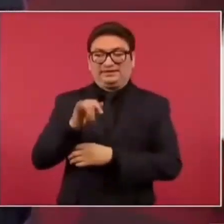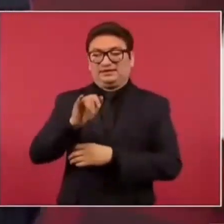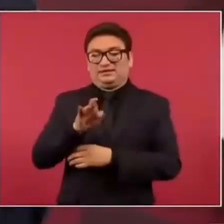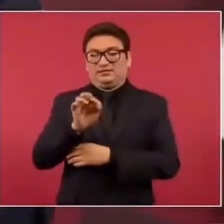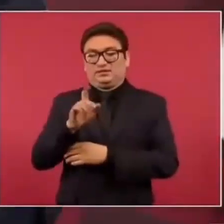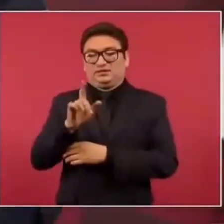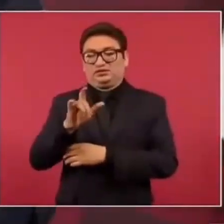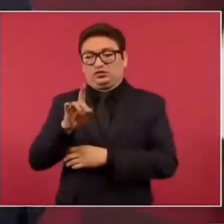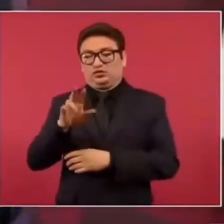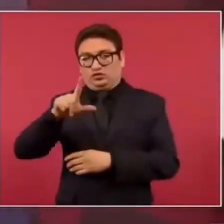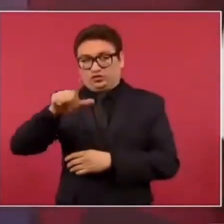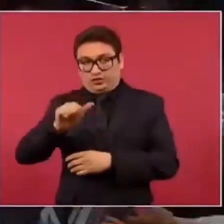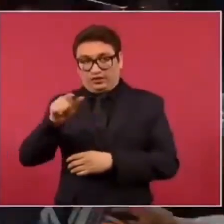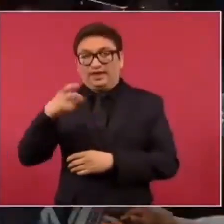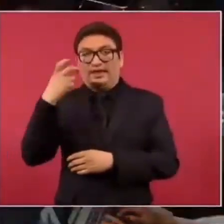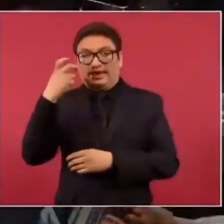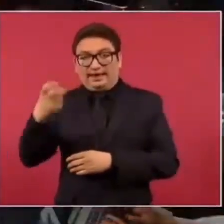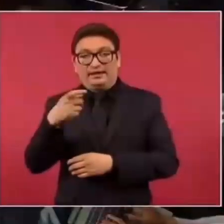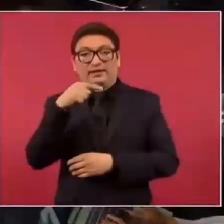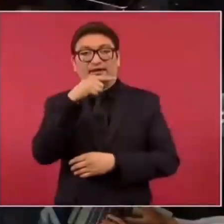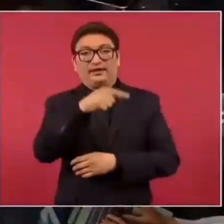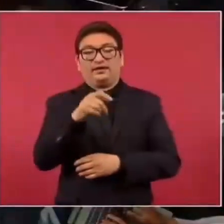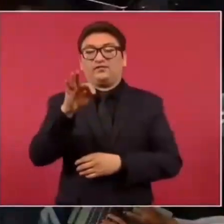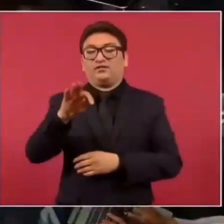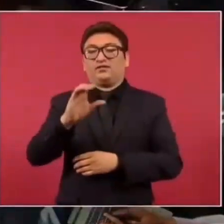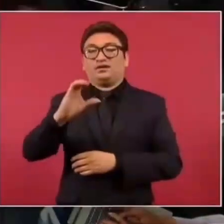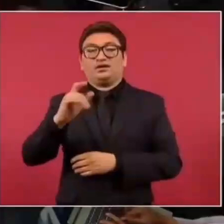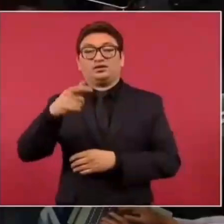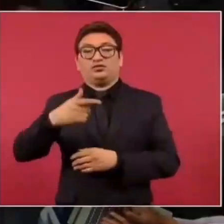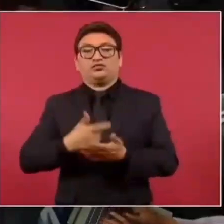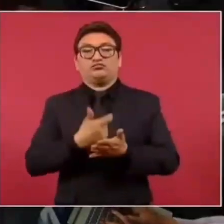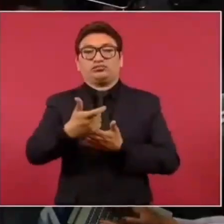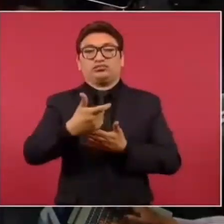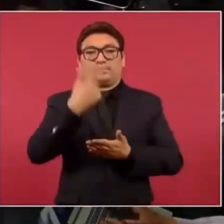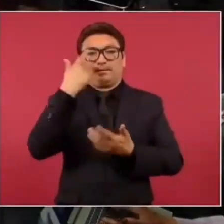a contratar a Felipe Calderón,